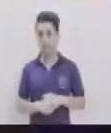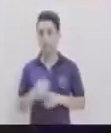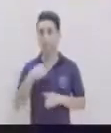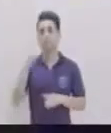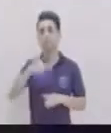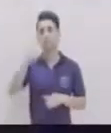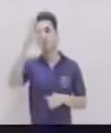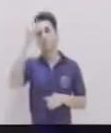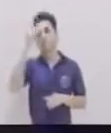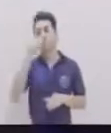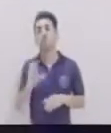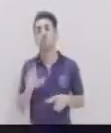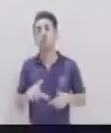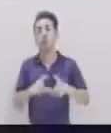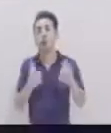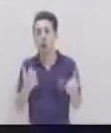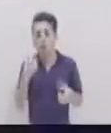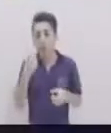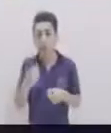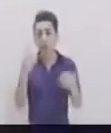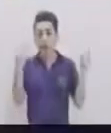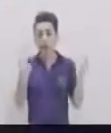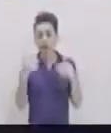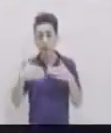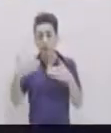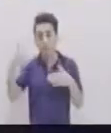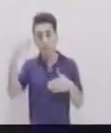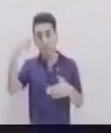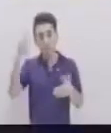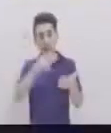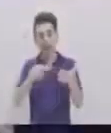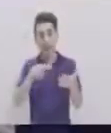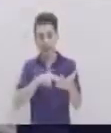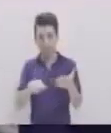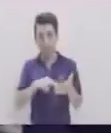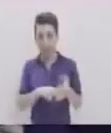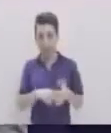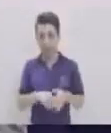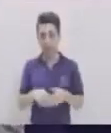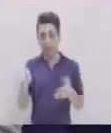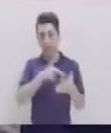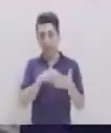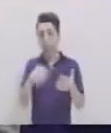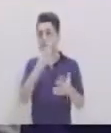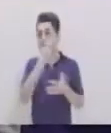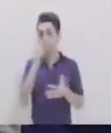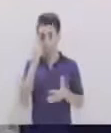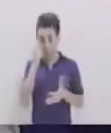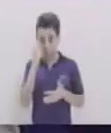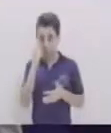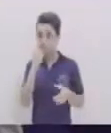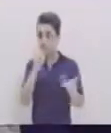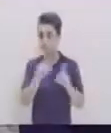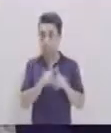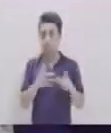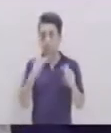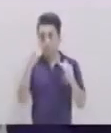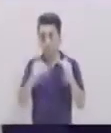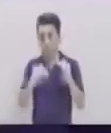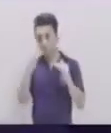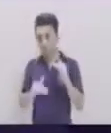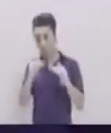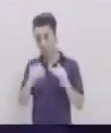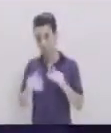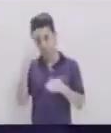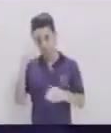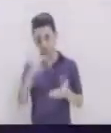Hoy aprendimos a cómo aumentar nuestra velocidad en la comprensión lectora, en lectura silenciosa, y a eliminar algunas deficiencias en